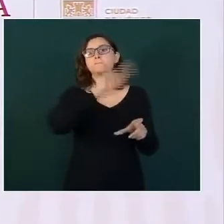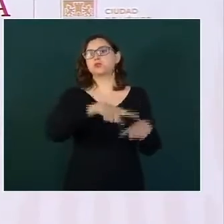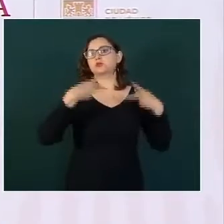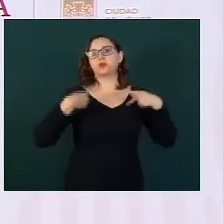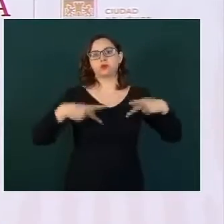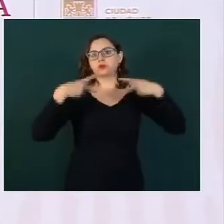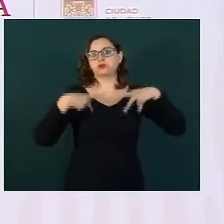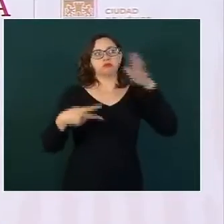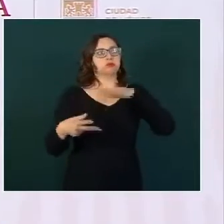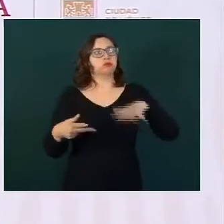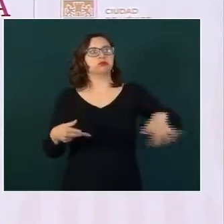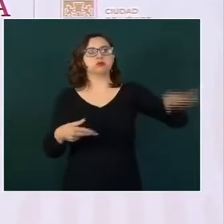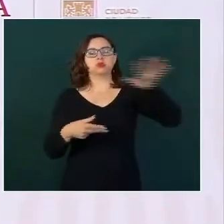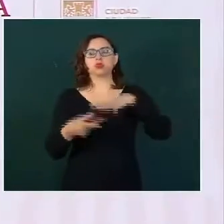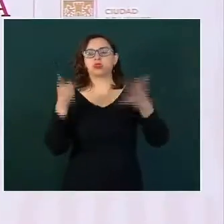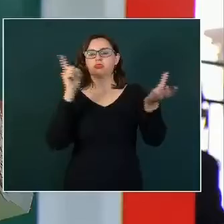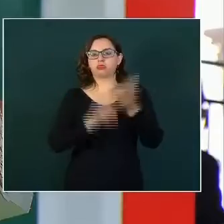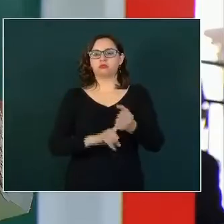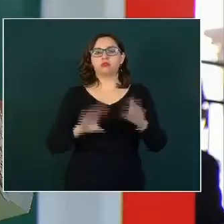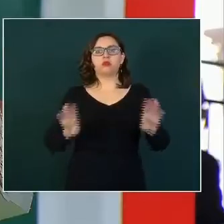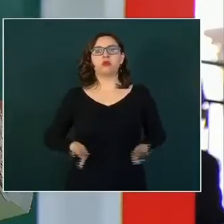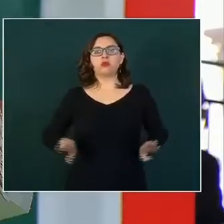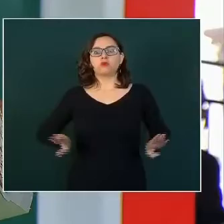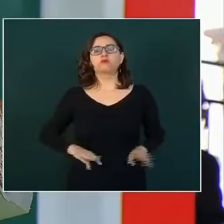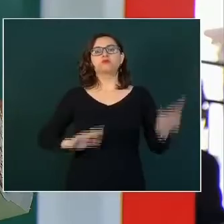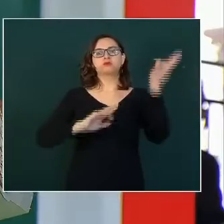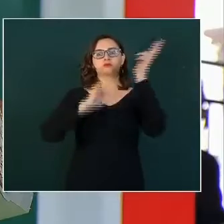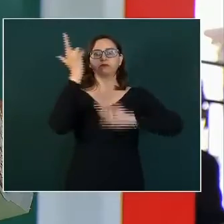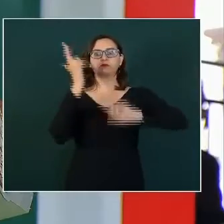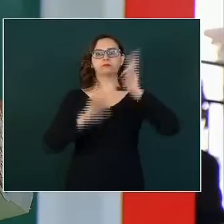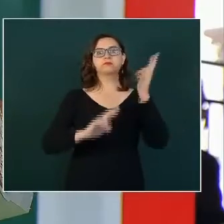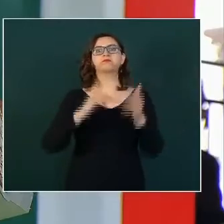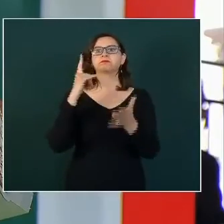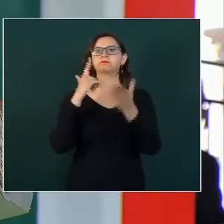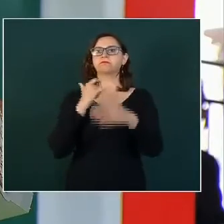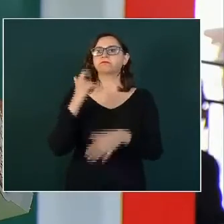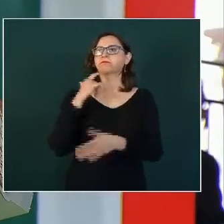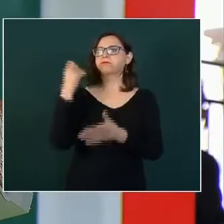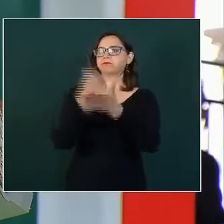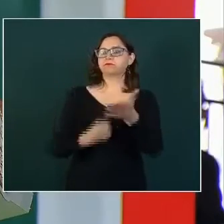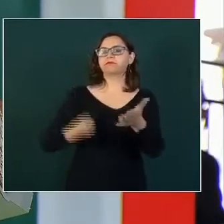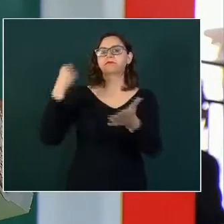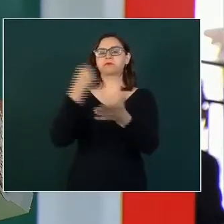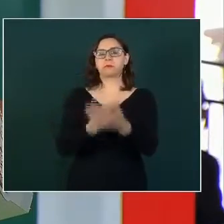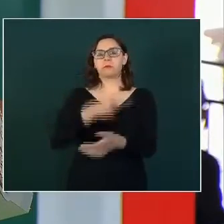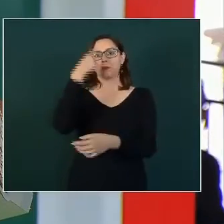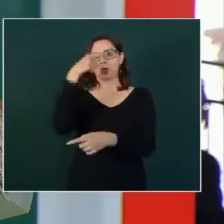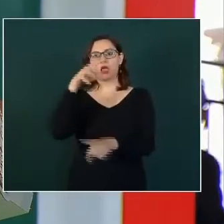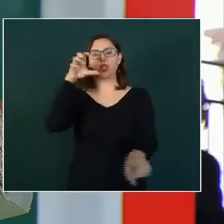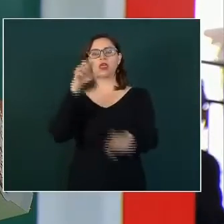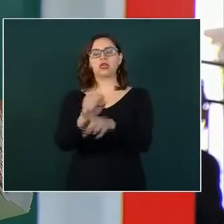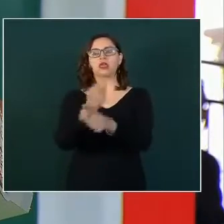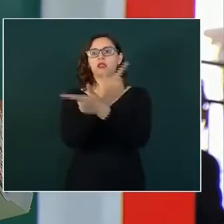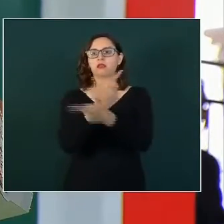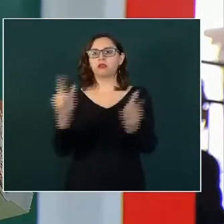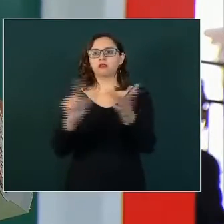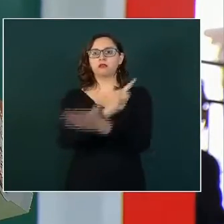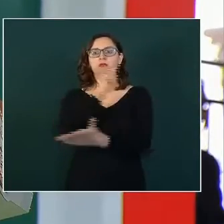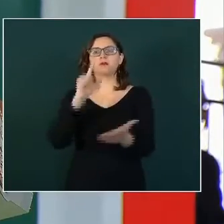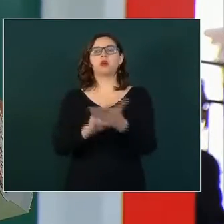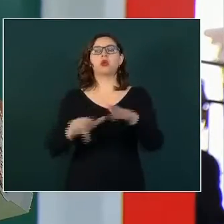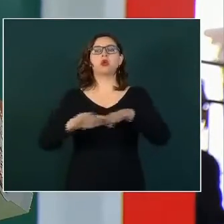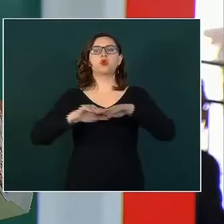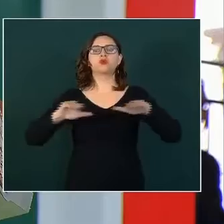con espíritu revolucionario luchó en la defensa de la libertad, legalidad, justicia social e